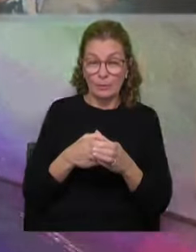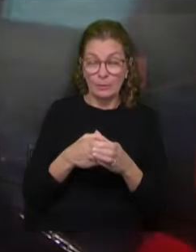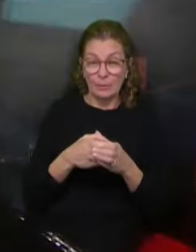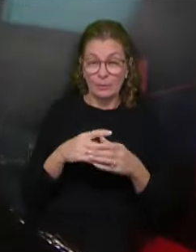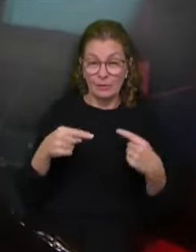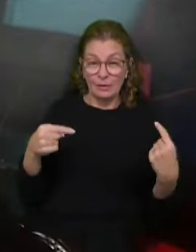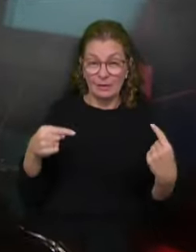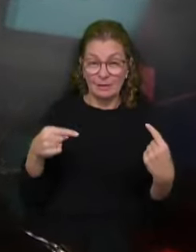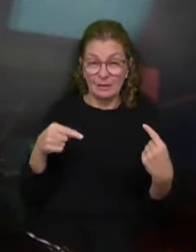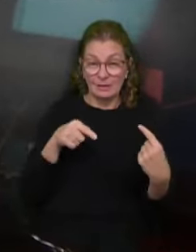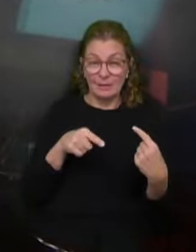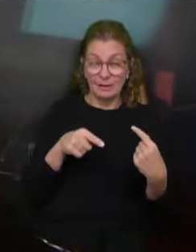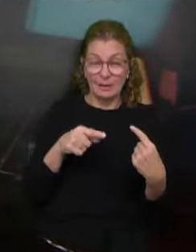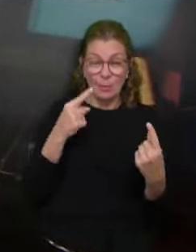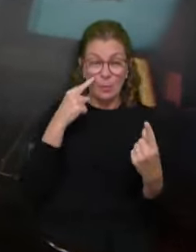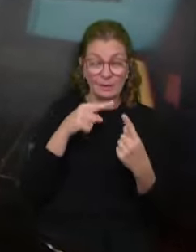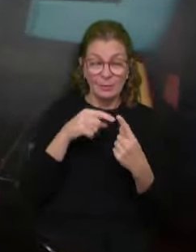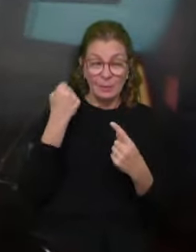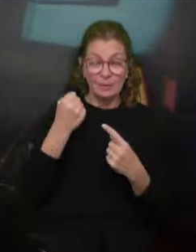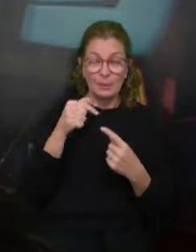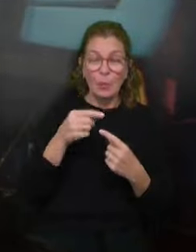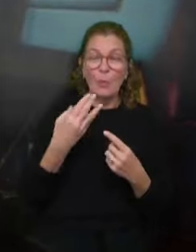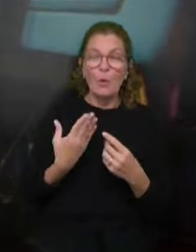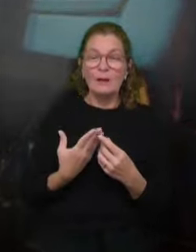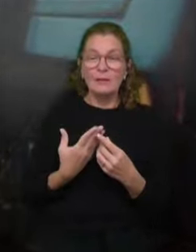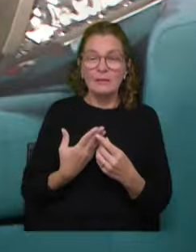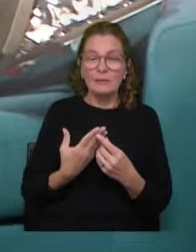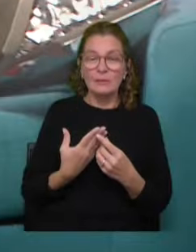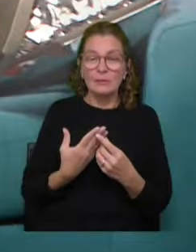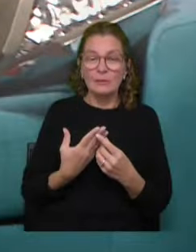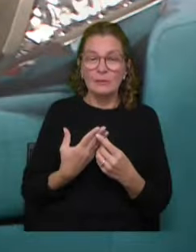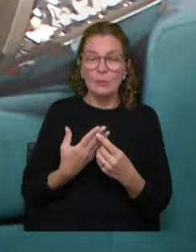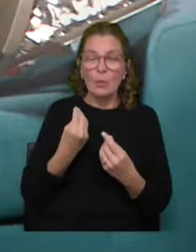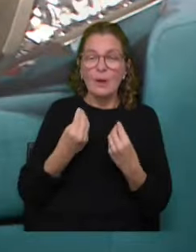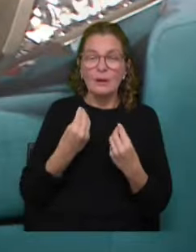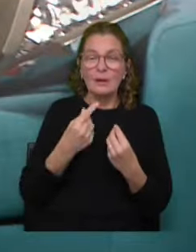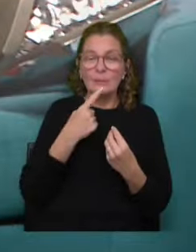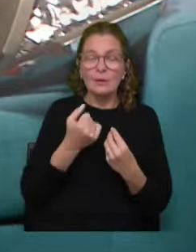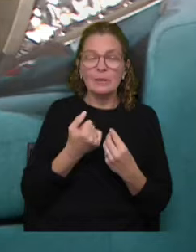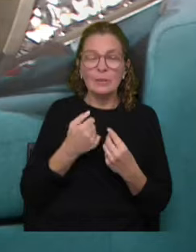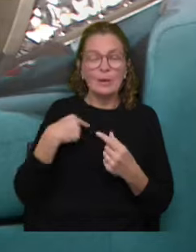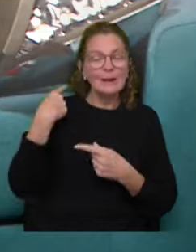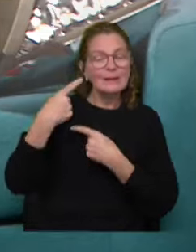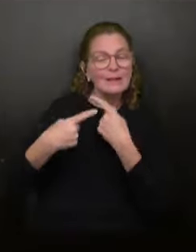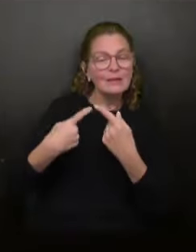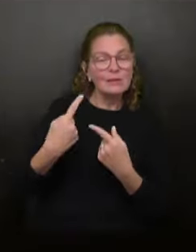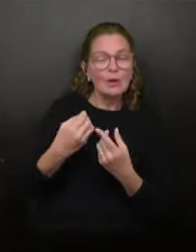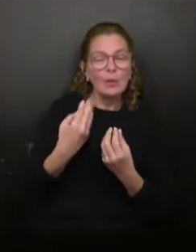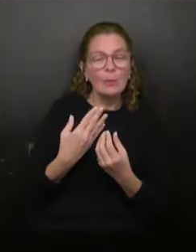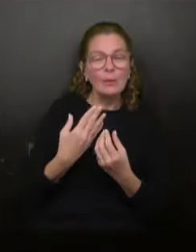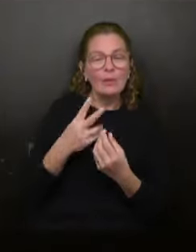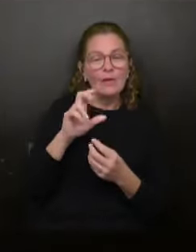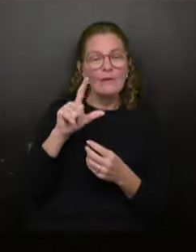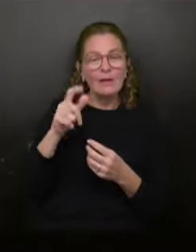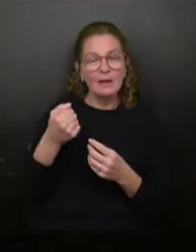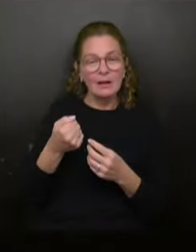montón de momentos así de desafíos. ¿Cuáles les parece que fueron los mojones en la trayectoria de la Vela?